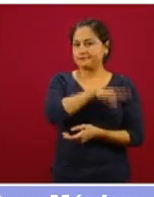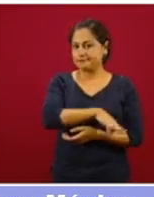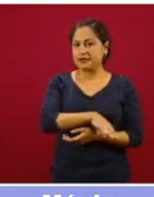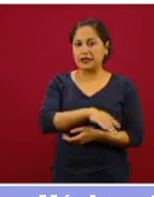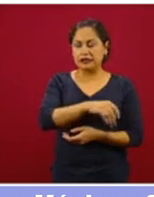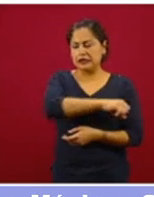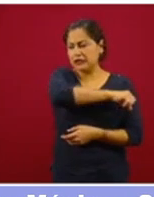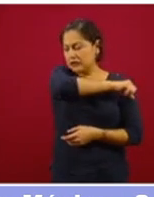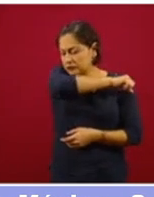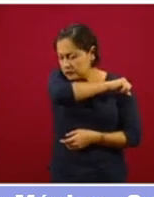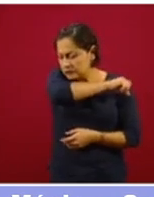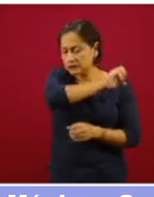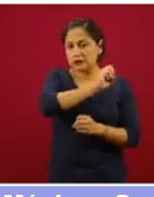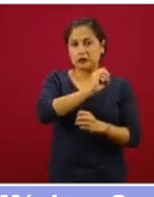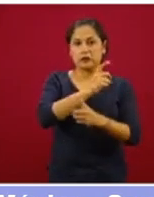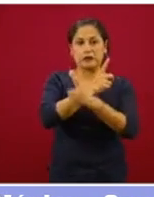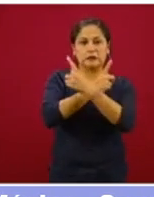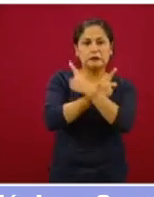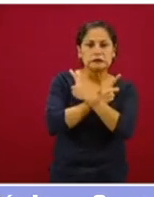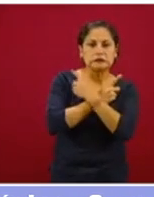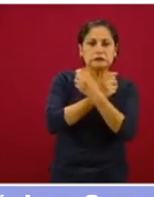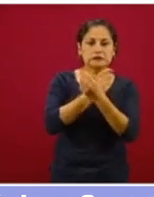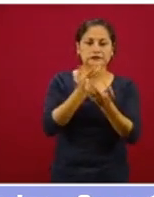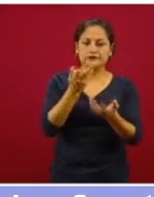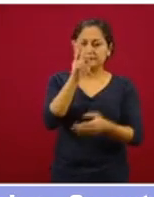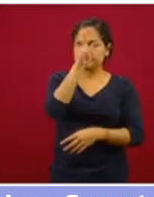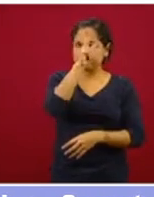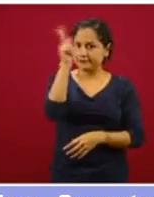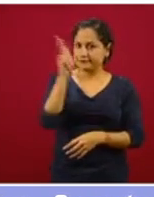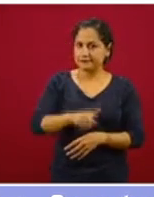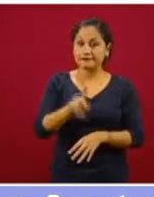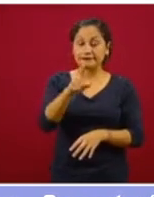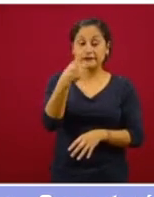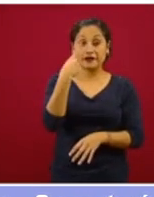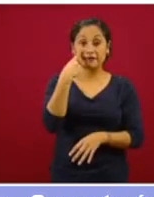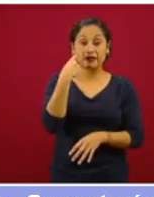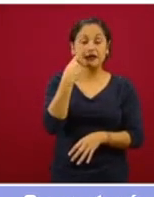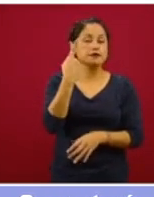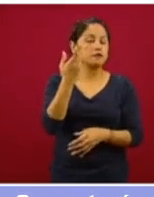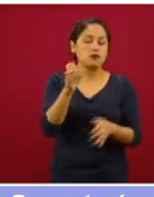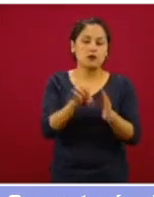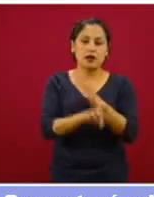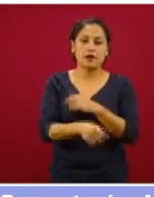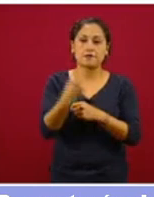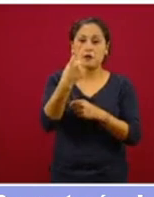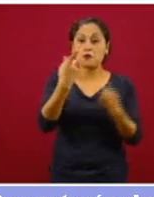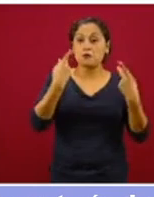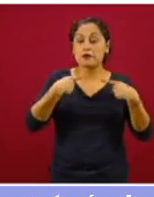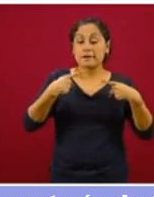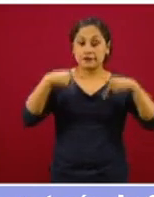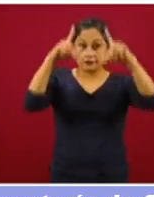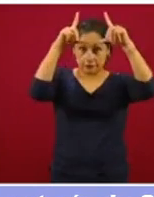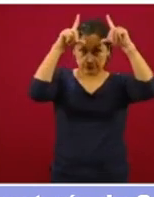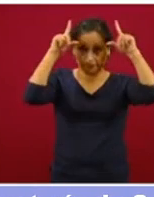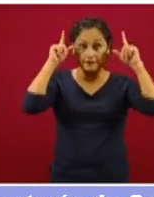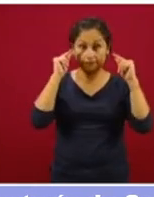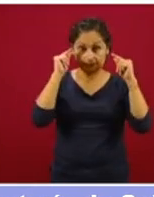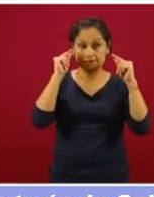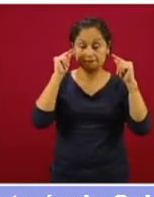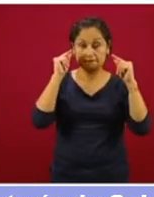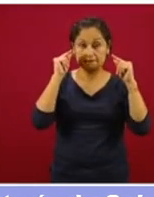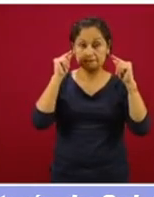no tener etiqueta respiratoria, ¿no? Entonces, imagínense un enfermero que va a un hospital, ¿no?